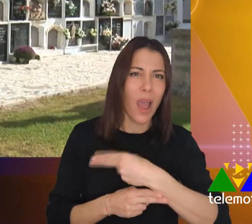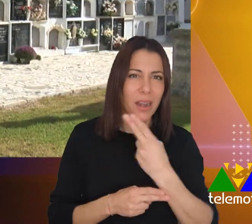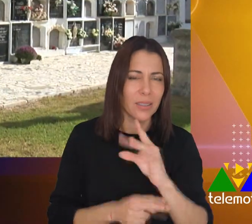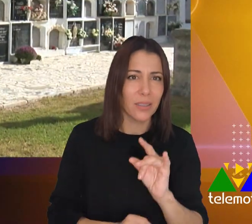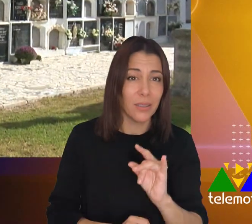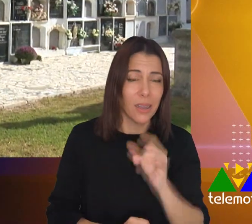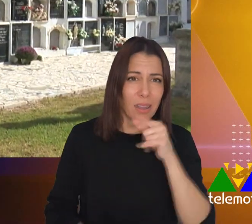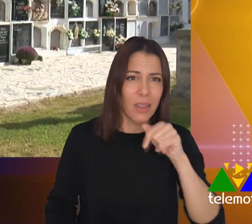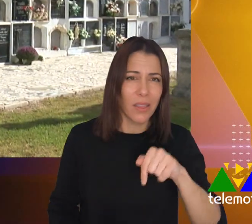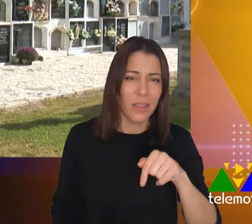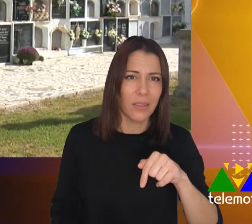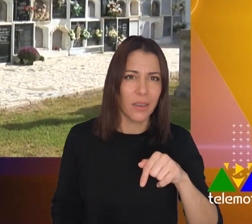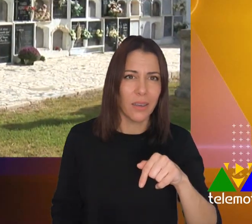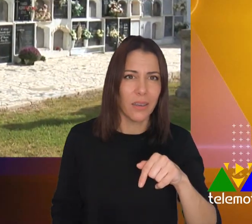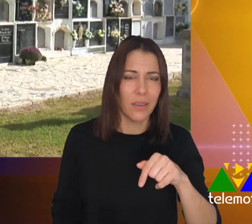aduanas, sí. De esta.